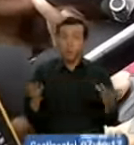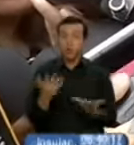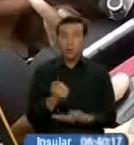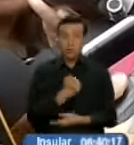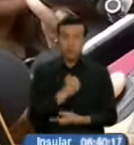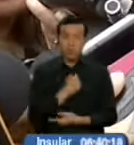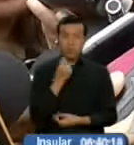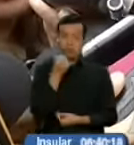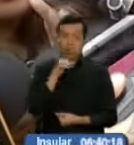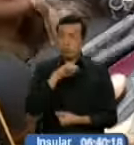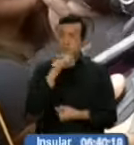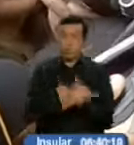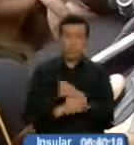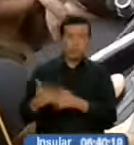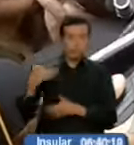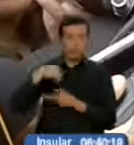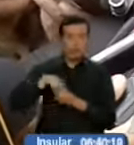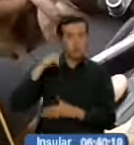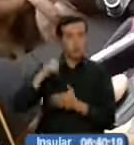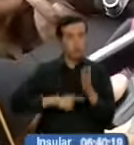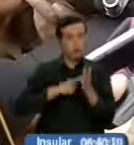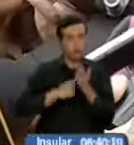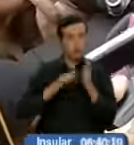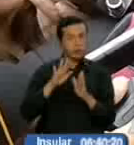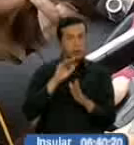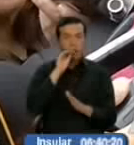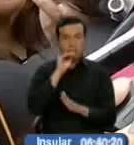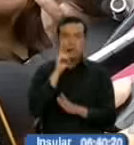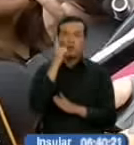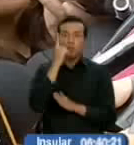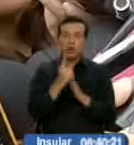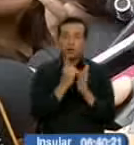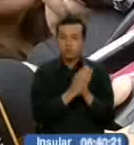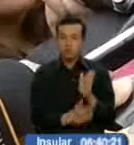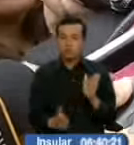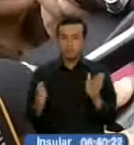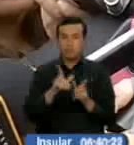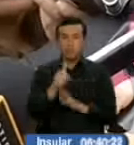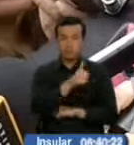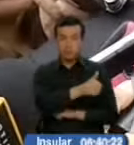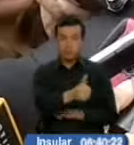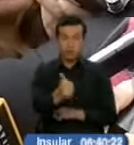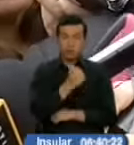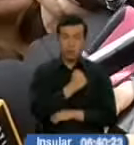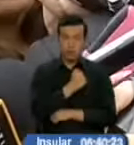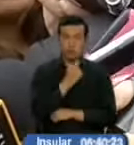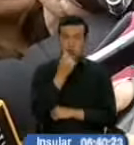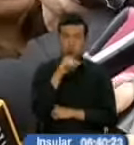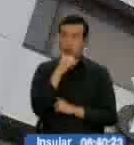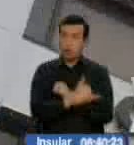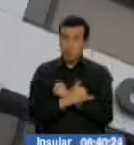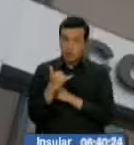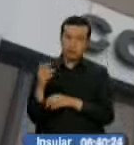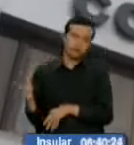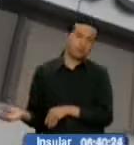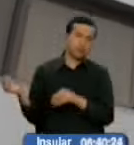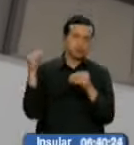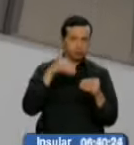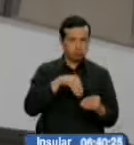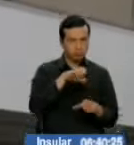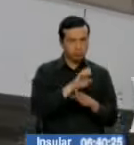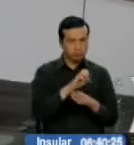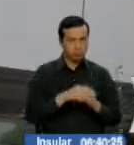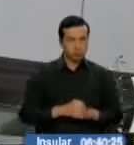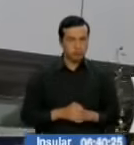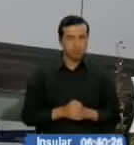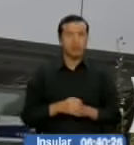o bienes en los paraísos fiscales, dando un plazo de un año para que las personas que tengan bienes en paraísos fiscales los retornen. Desde su presentación, la